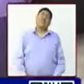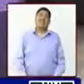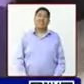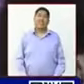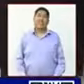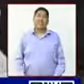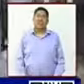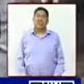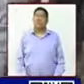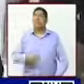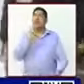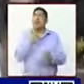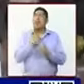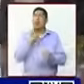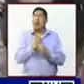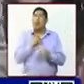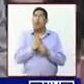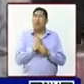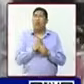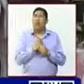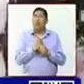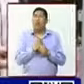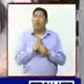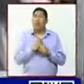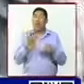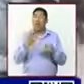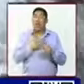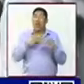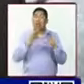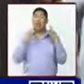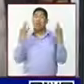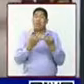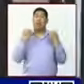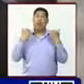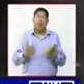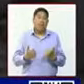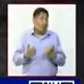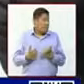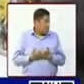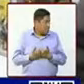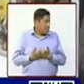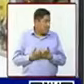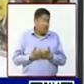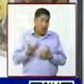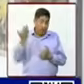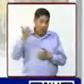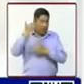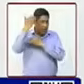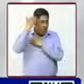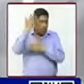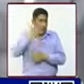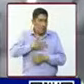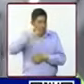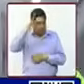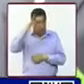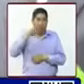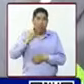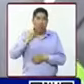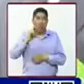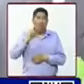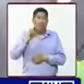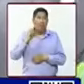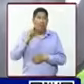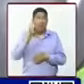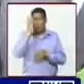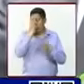Que haga el arte trabajo y que le vaya bien a mi familia, que esté en Santa Cruz, al papá Simón. Hermoso